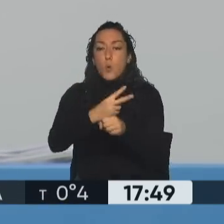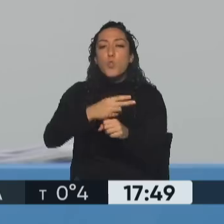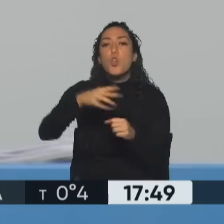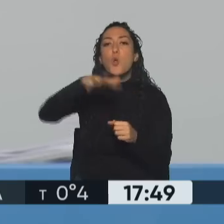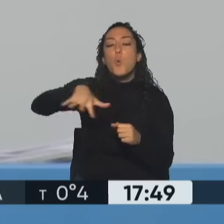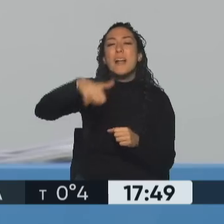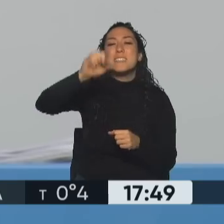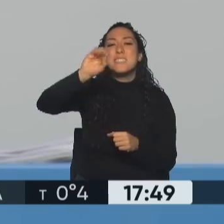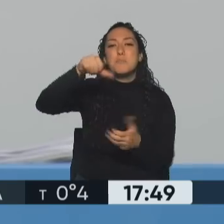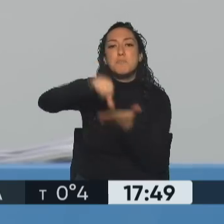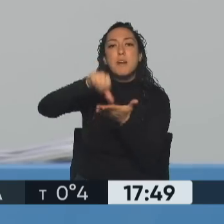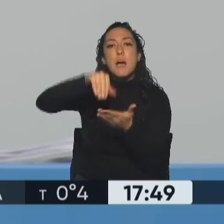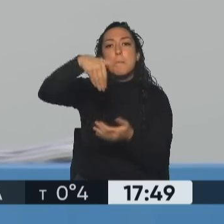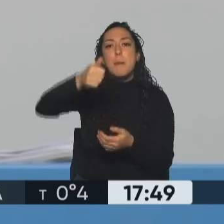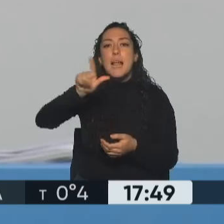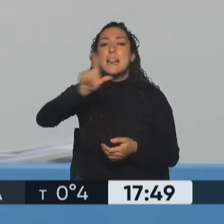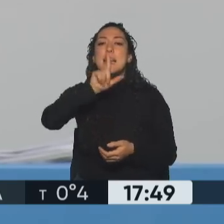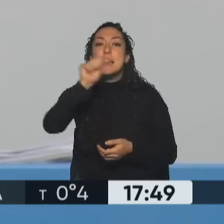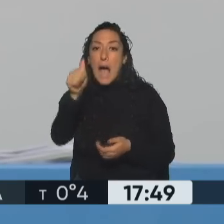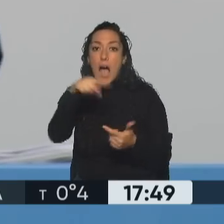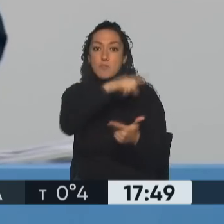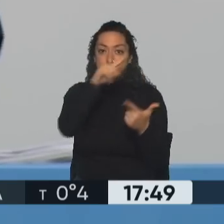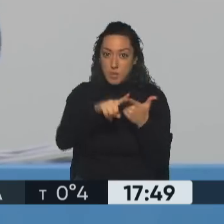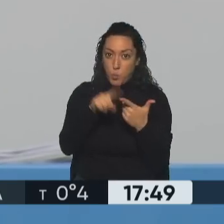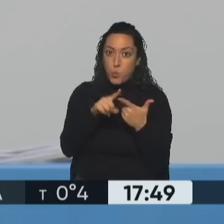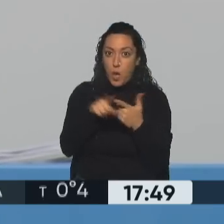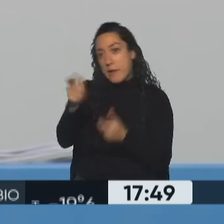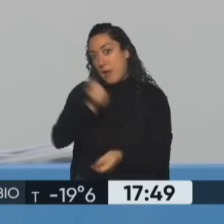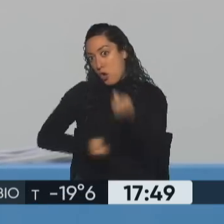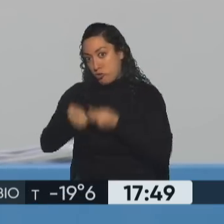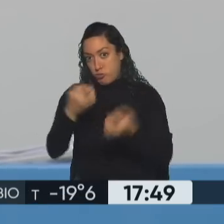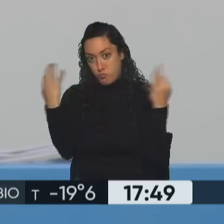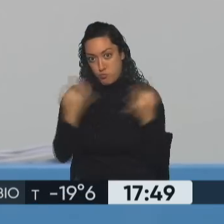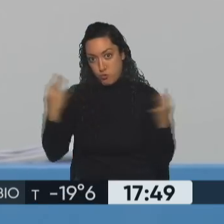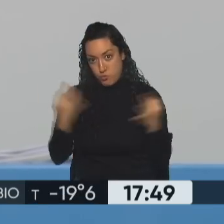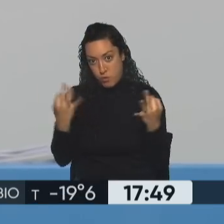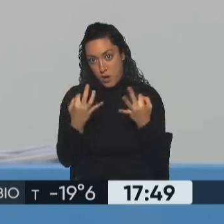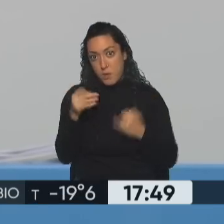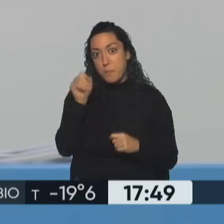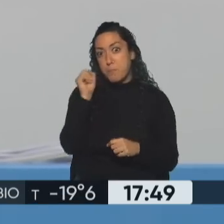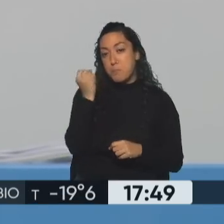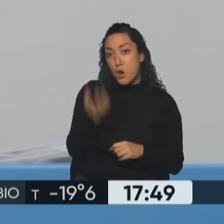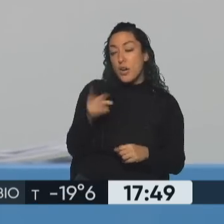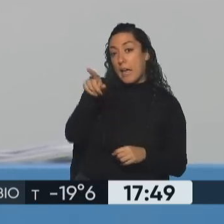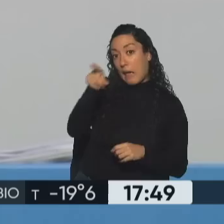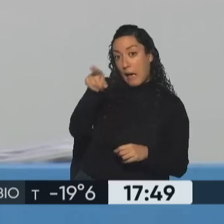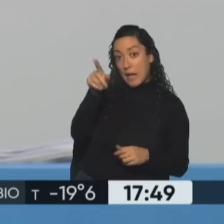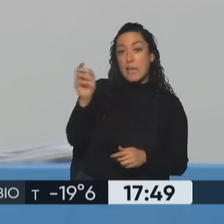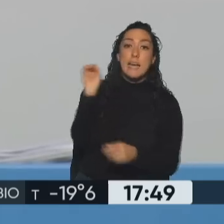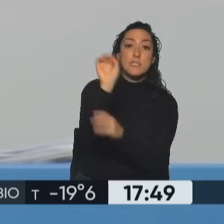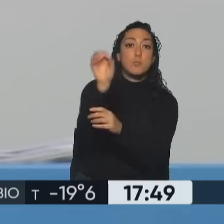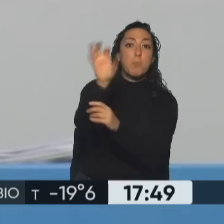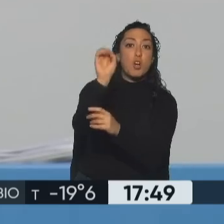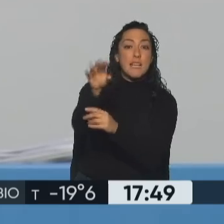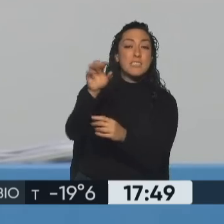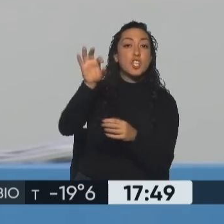una marca, ni nada. Es un lugar donde parece ser que hay muy buenos negocios porque grandes destinos de exportación de la soja